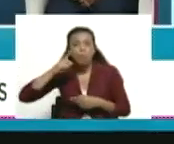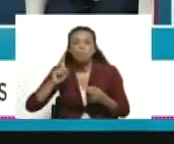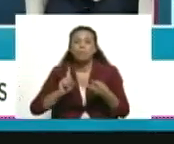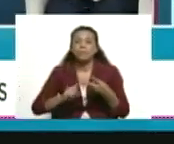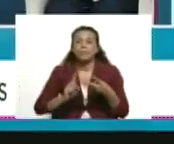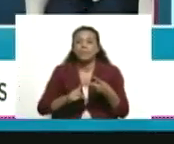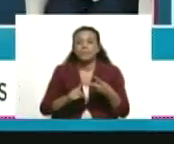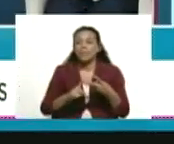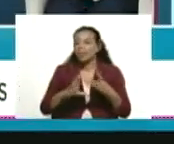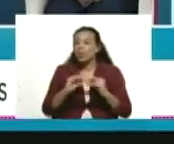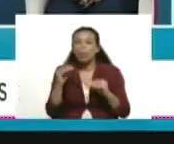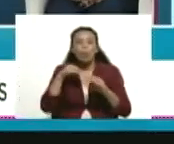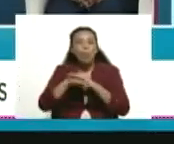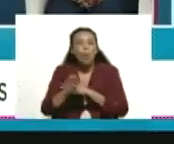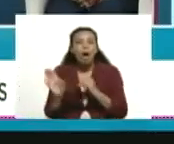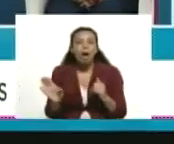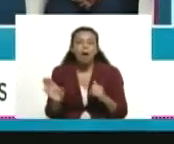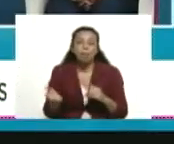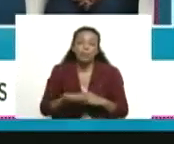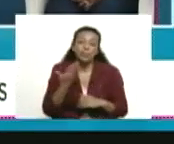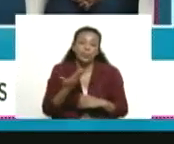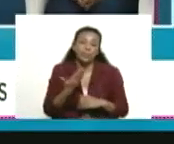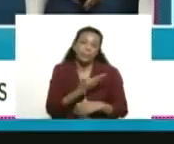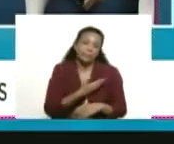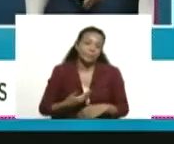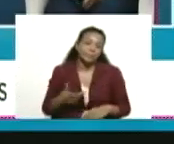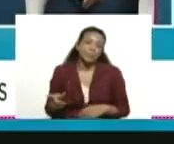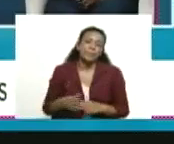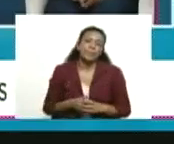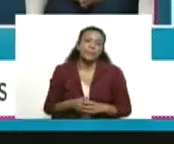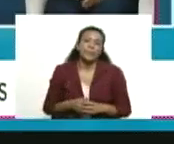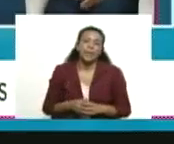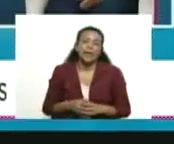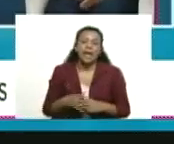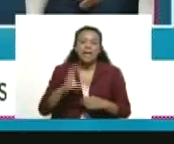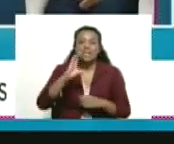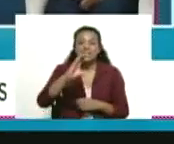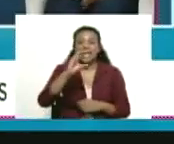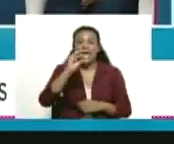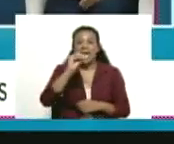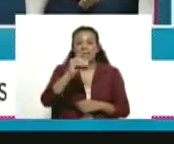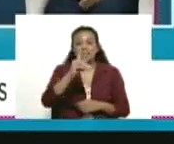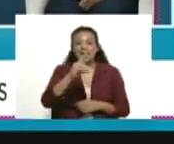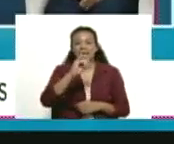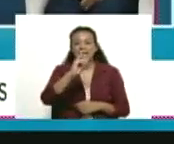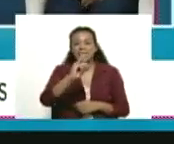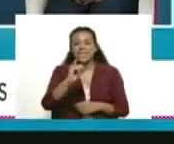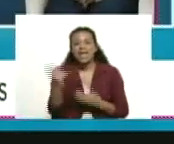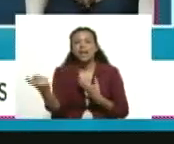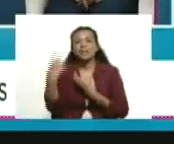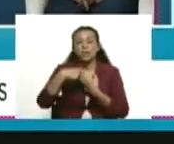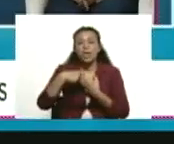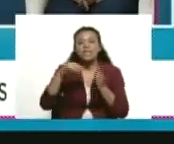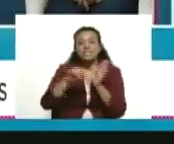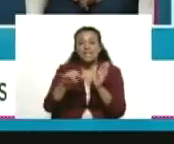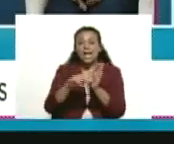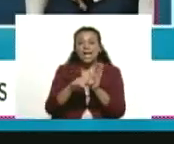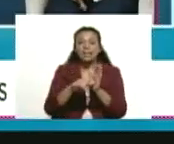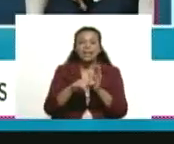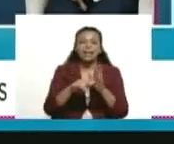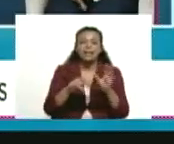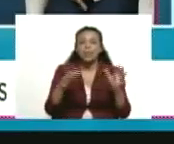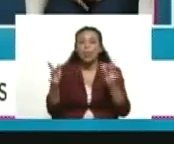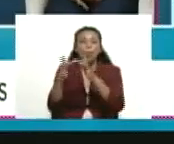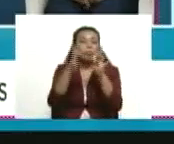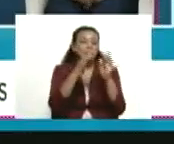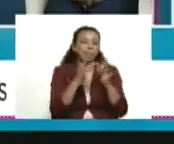y bueno, entre eso estaban los priorizados, mi presidente. El CRI, que es anexo del CDI El Gaitero.